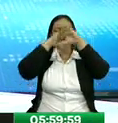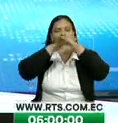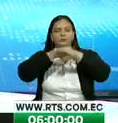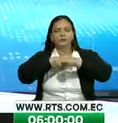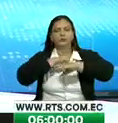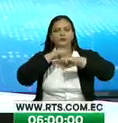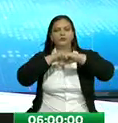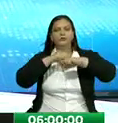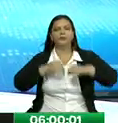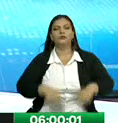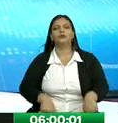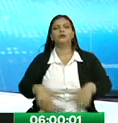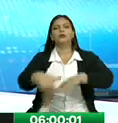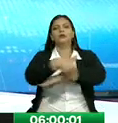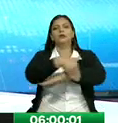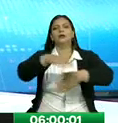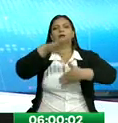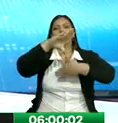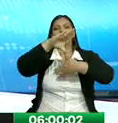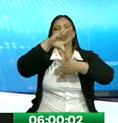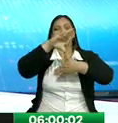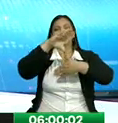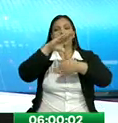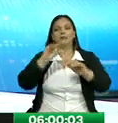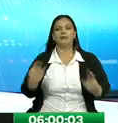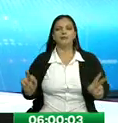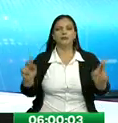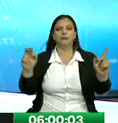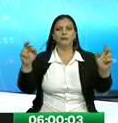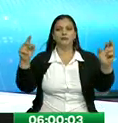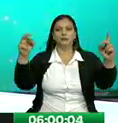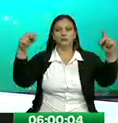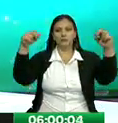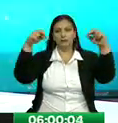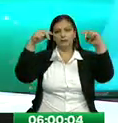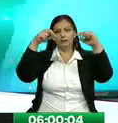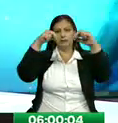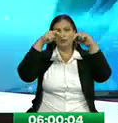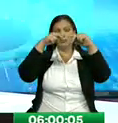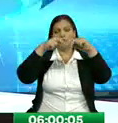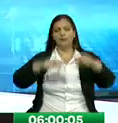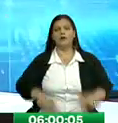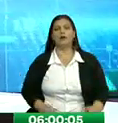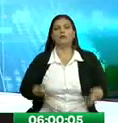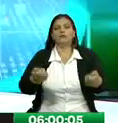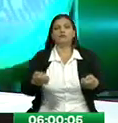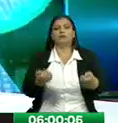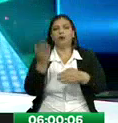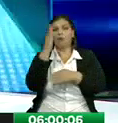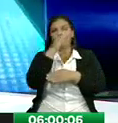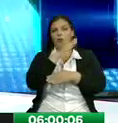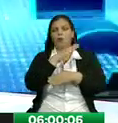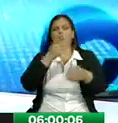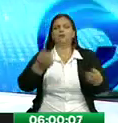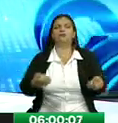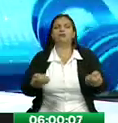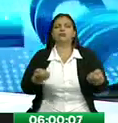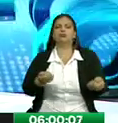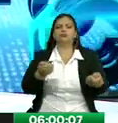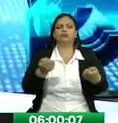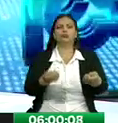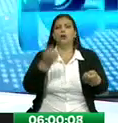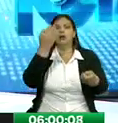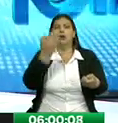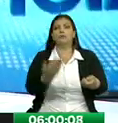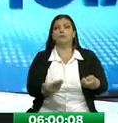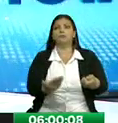derribado por una volqueta en la avenida de las Américas al norte de Guayaquil. El conductor que provocó el colapso